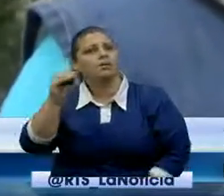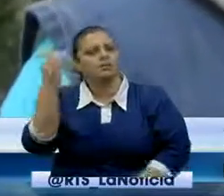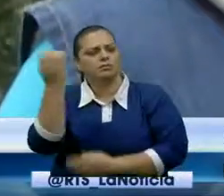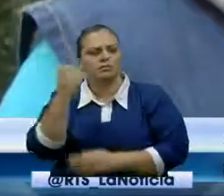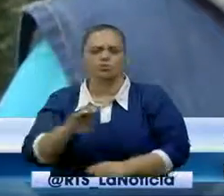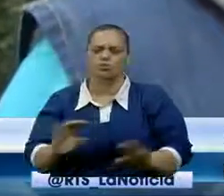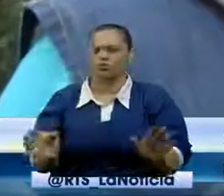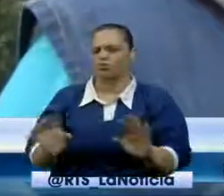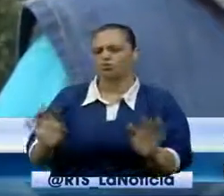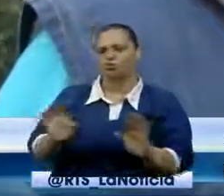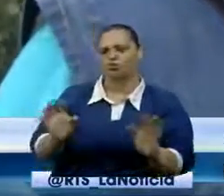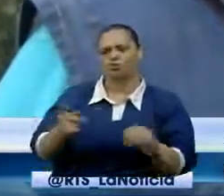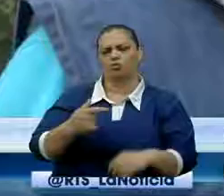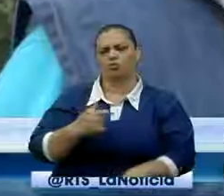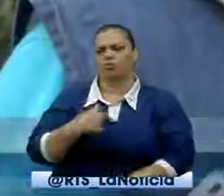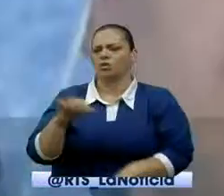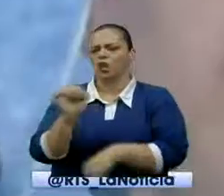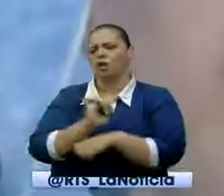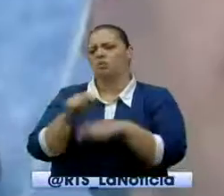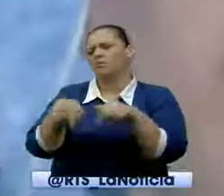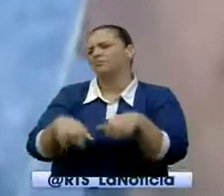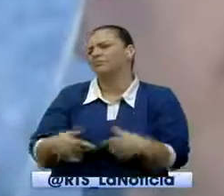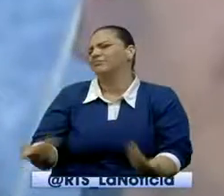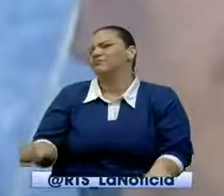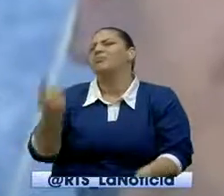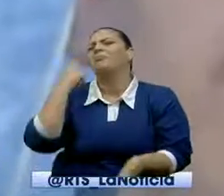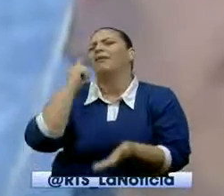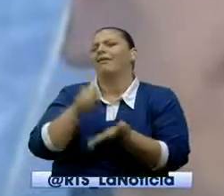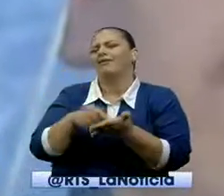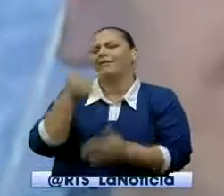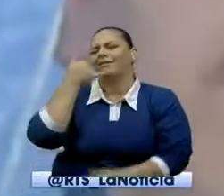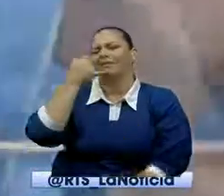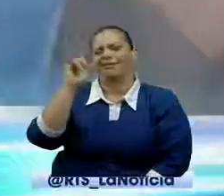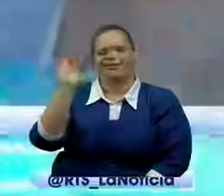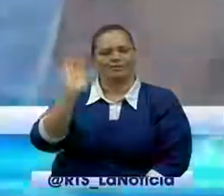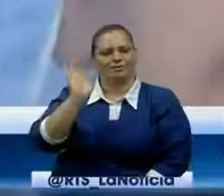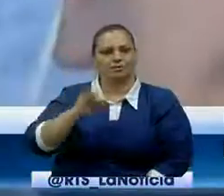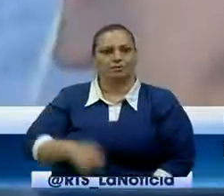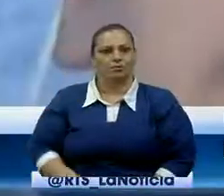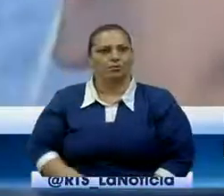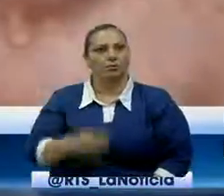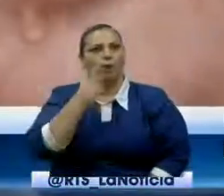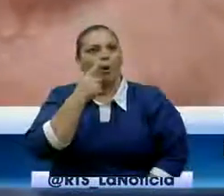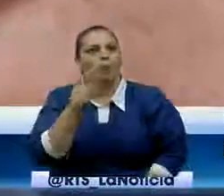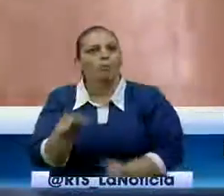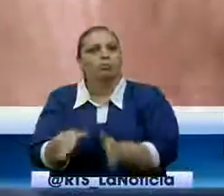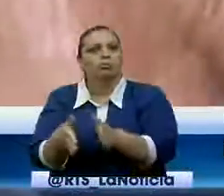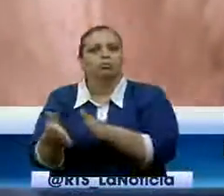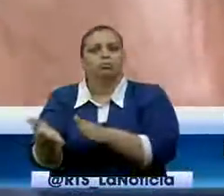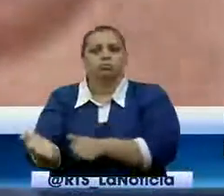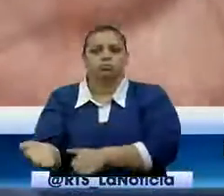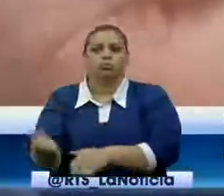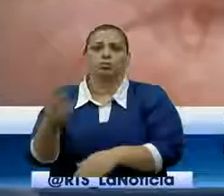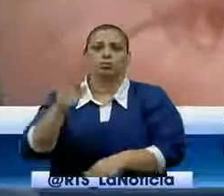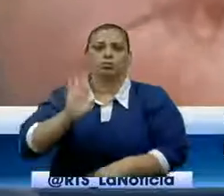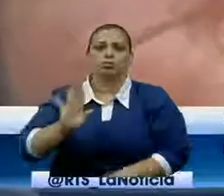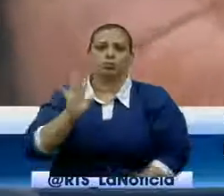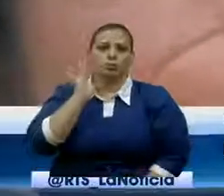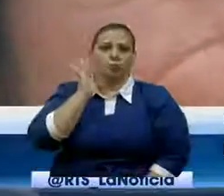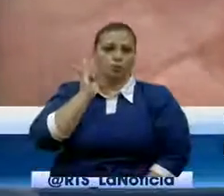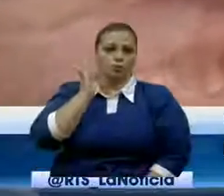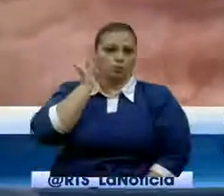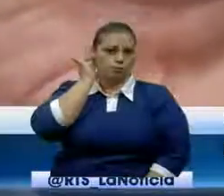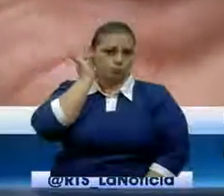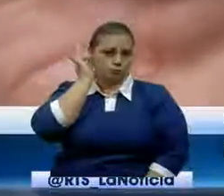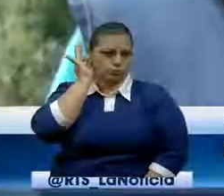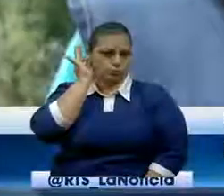ambulancia y yo estoy con mi carro aquí. El desafortunado deja a una mujer embarazada y a sus deudos sumidos en el